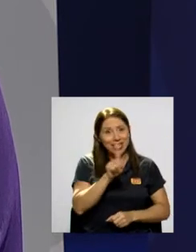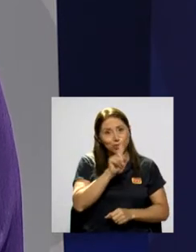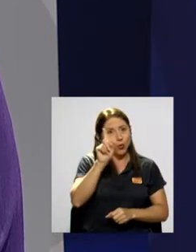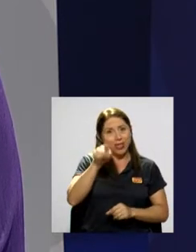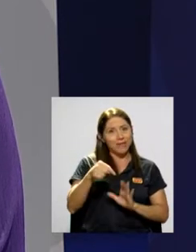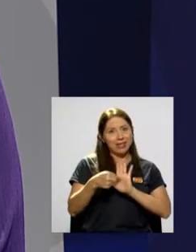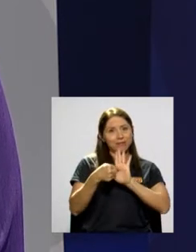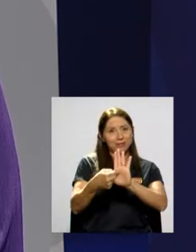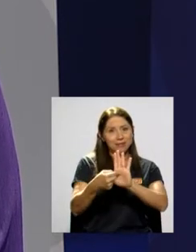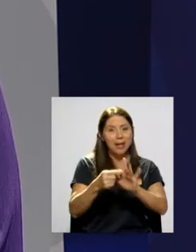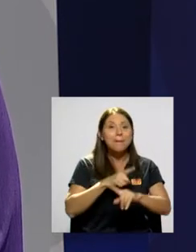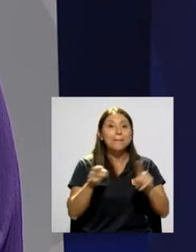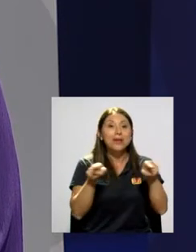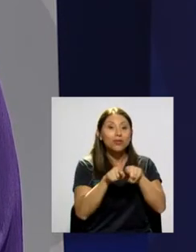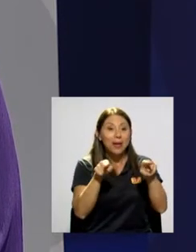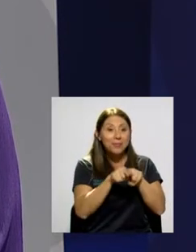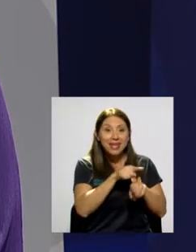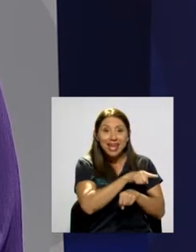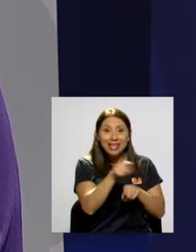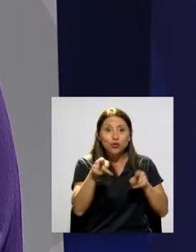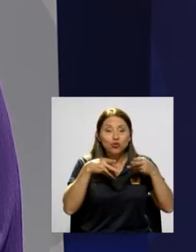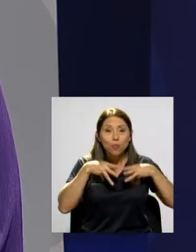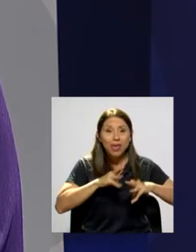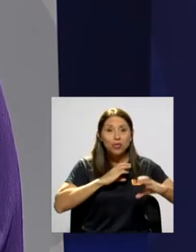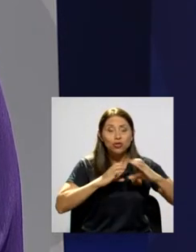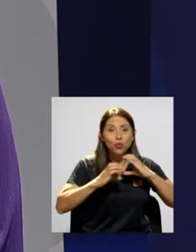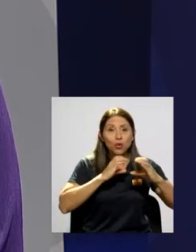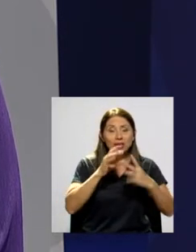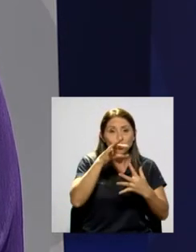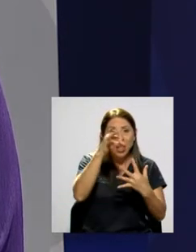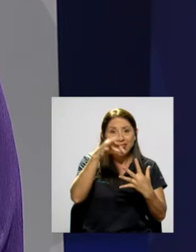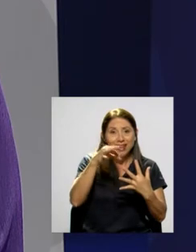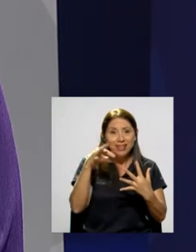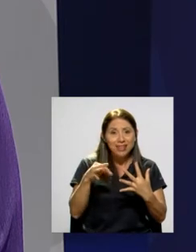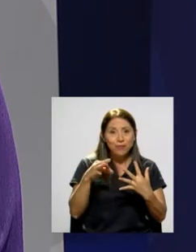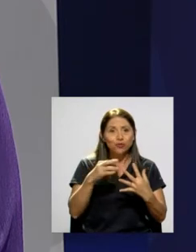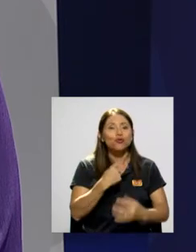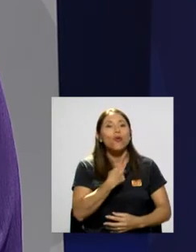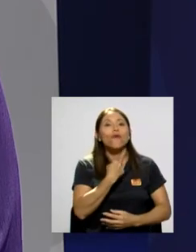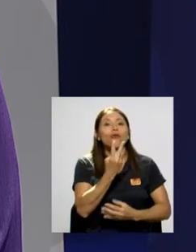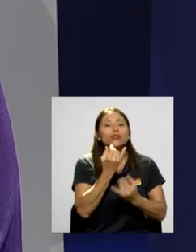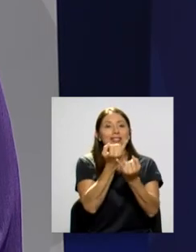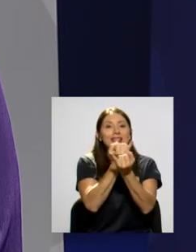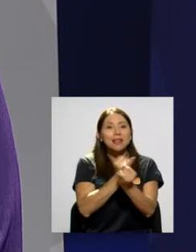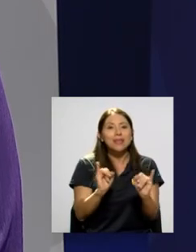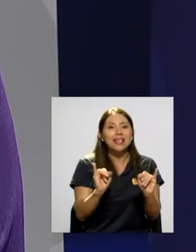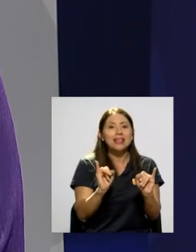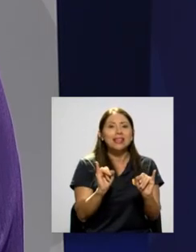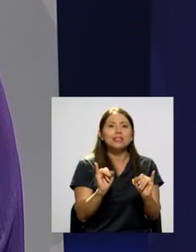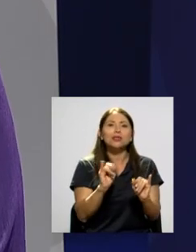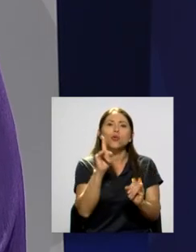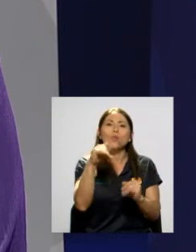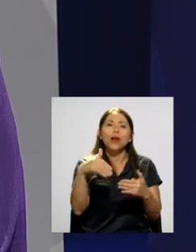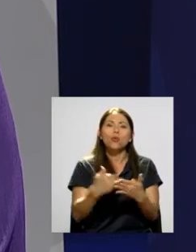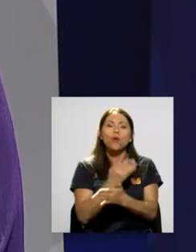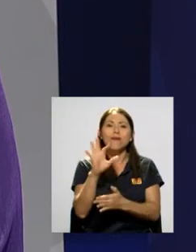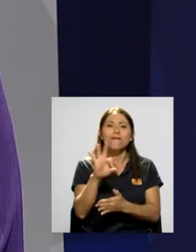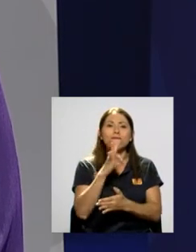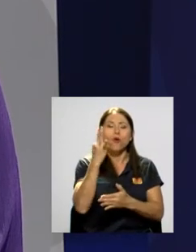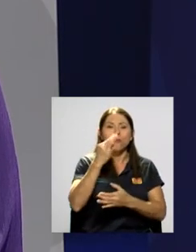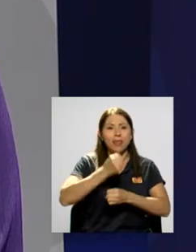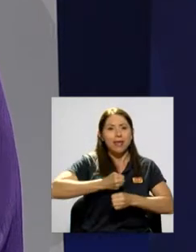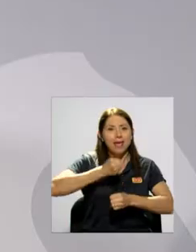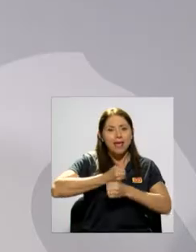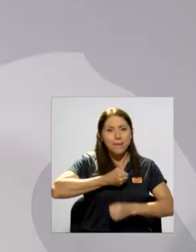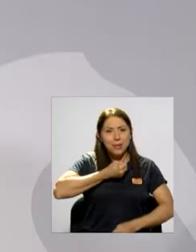también estos medios alternativos y estas voces independientes como que han tenido una nueva forma de hacer periodismo que